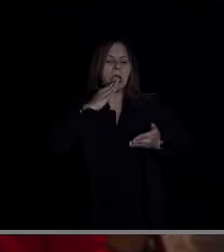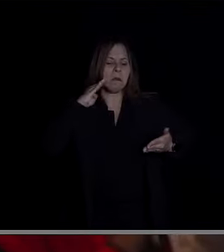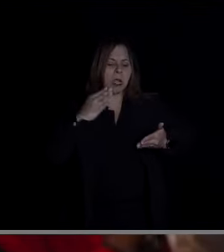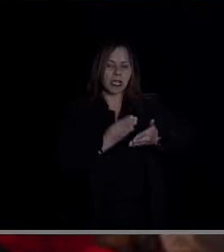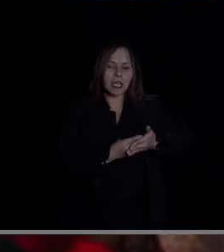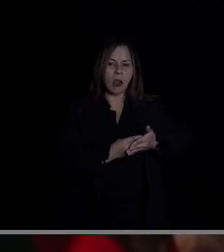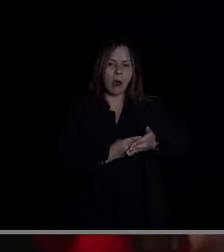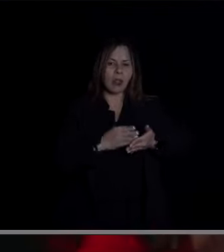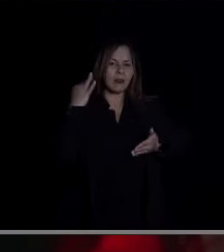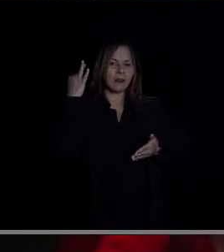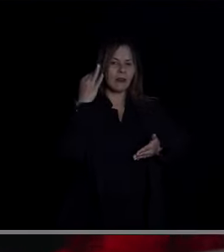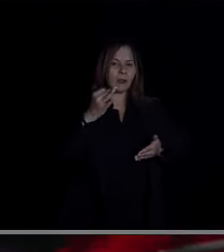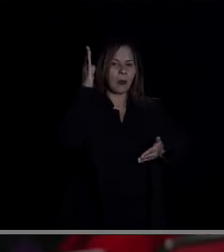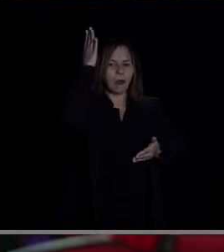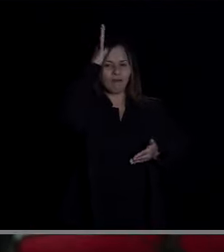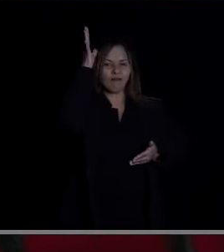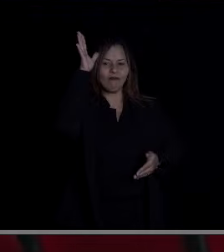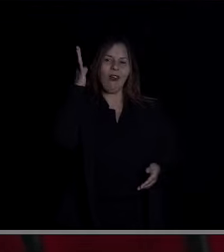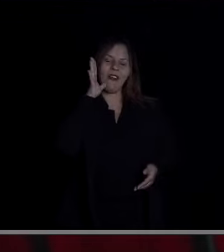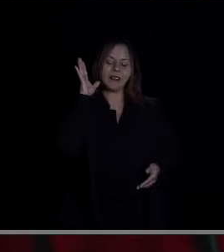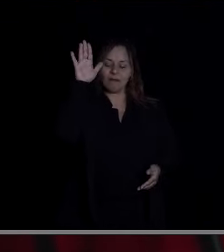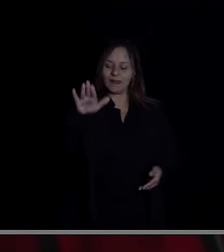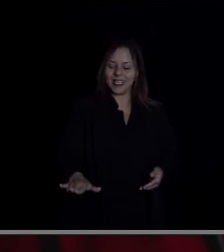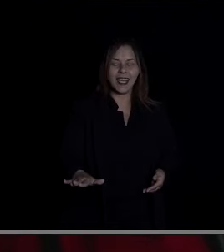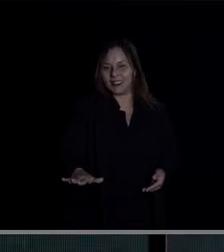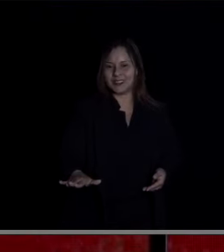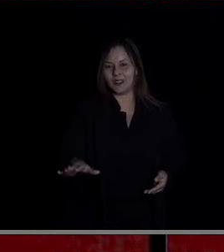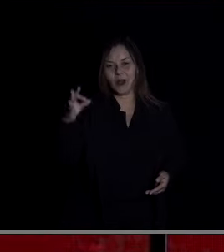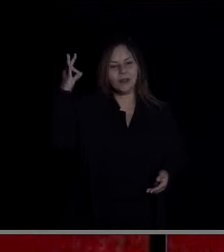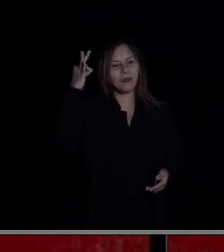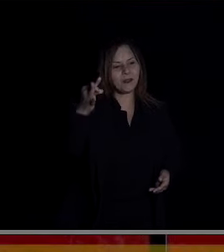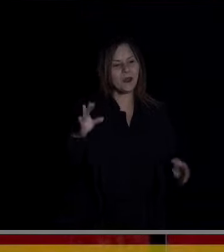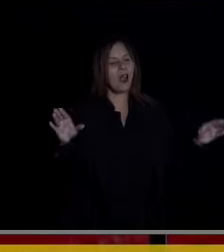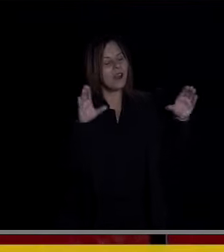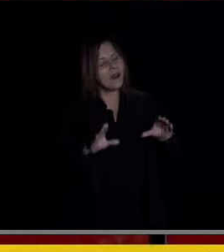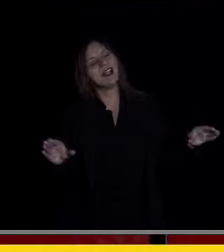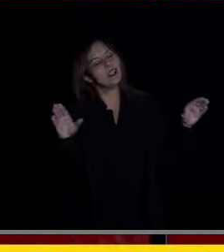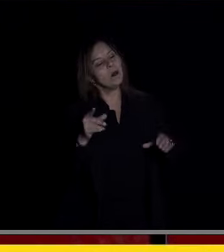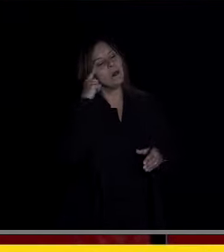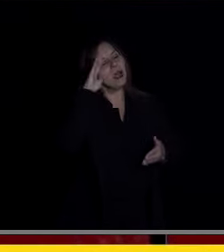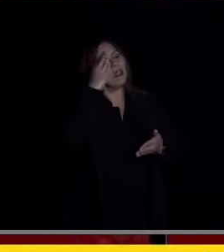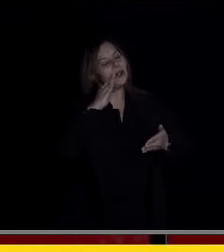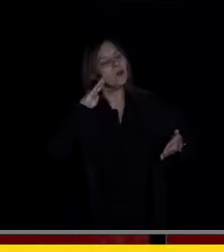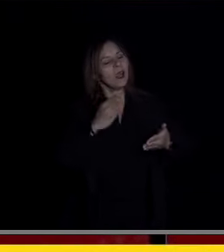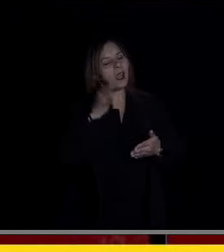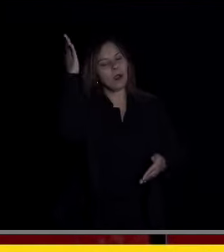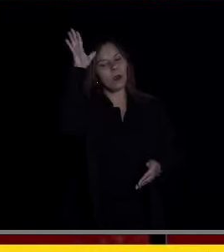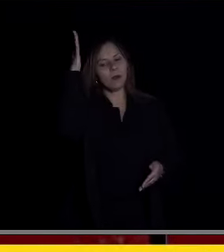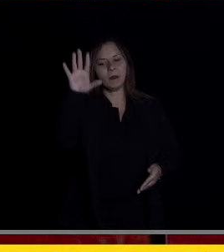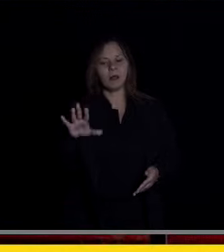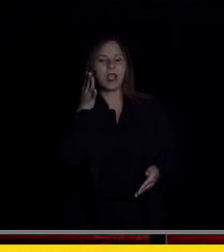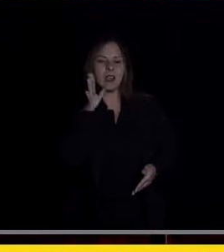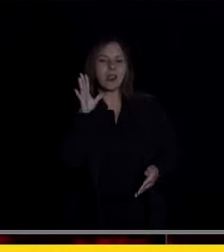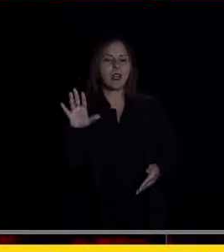Para sus hijos y sus nietos. Y esto lo hacemos precisamente para sus hijos, para sus nietos, para sus